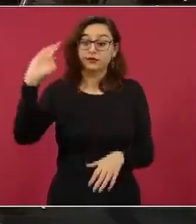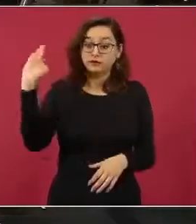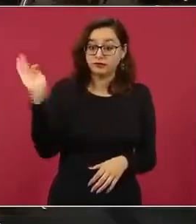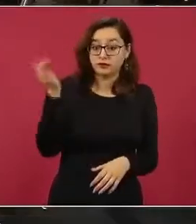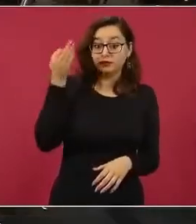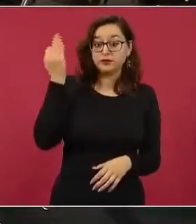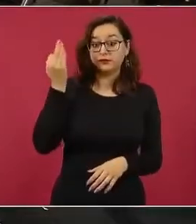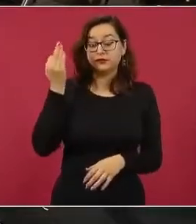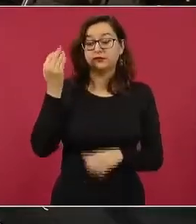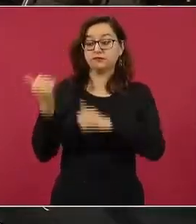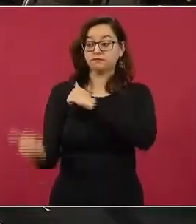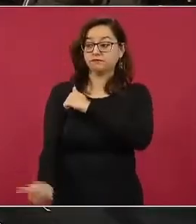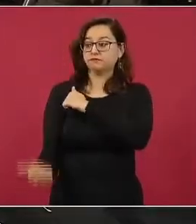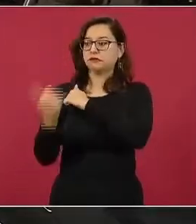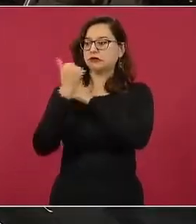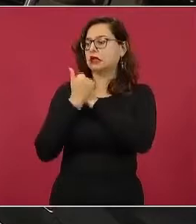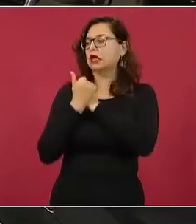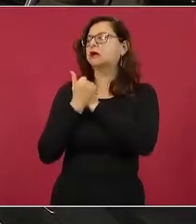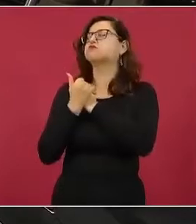estamos viendo.